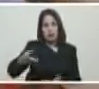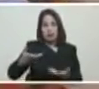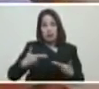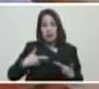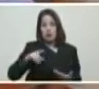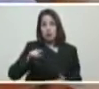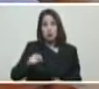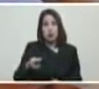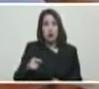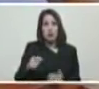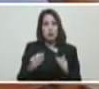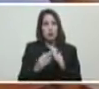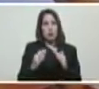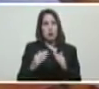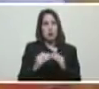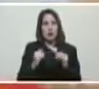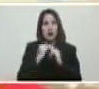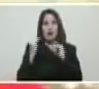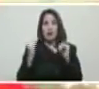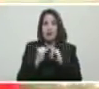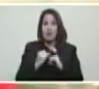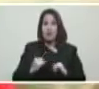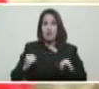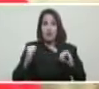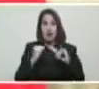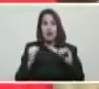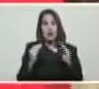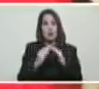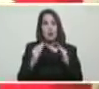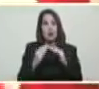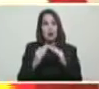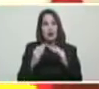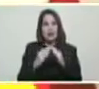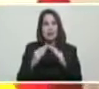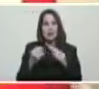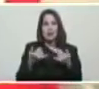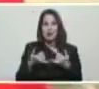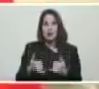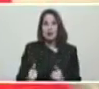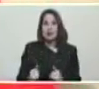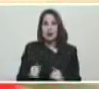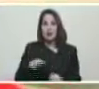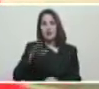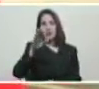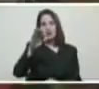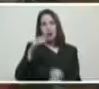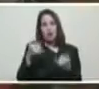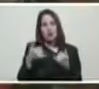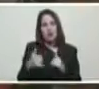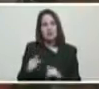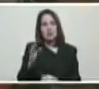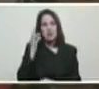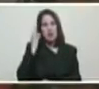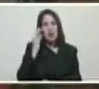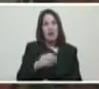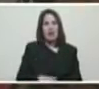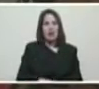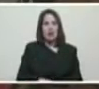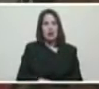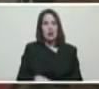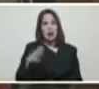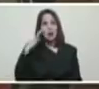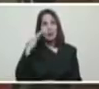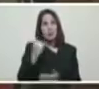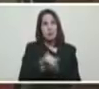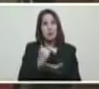vivienda digna feliz de que tenemos una vivienda digna para nuestros hijos para el futuro de nuestras niñas y que probablemente